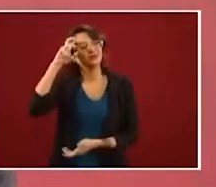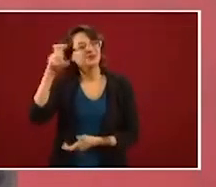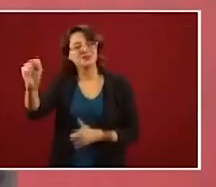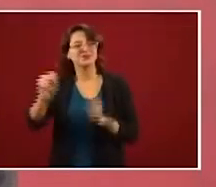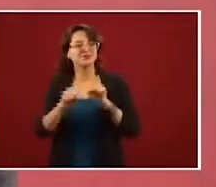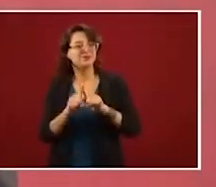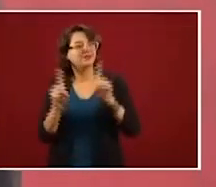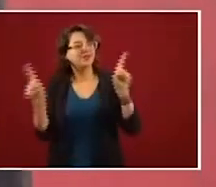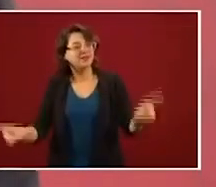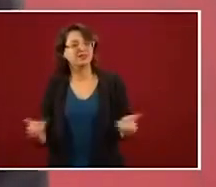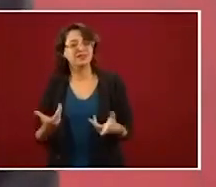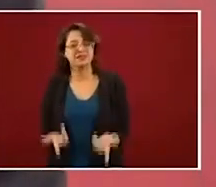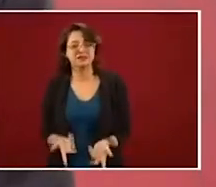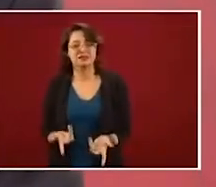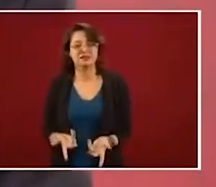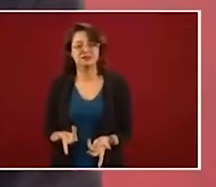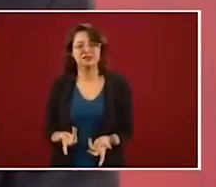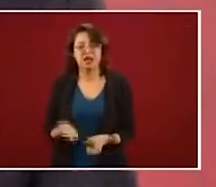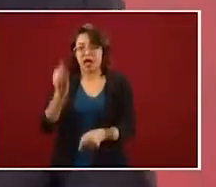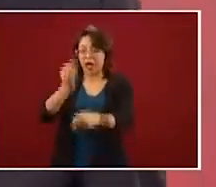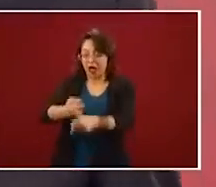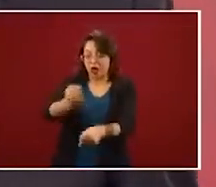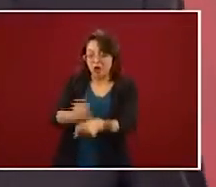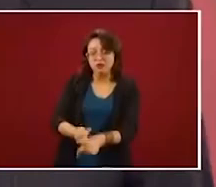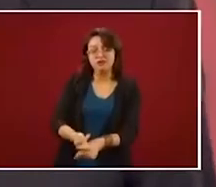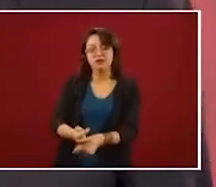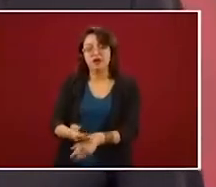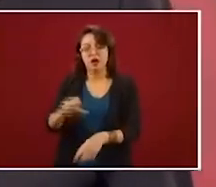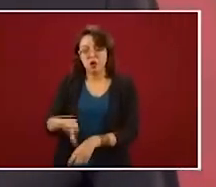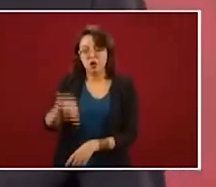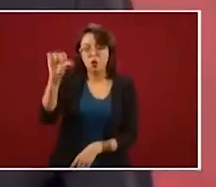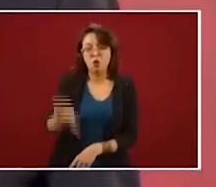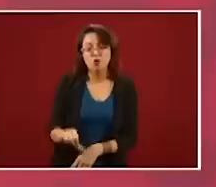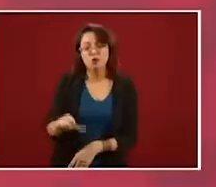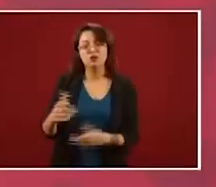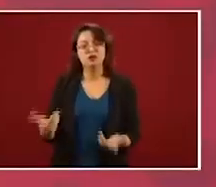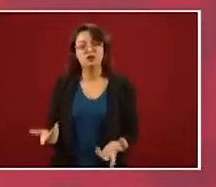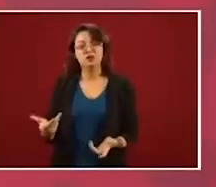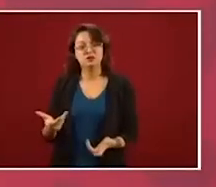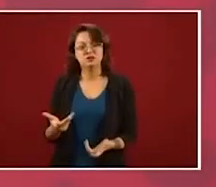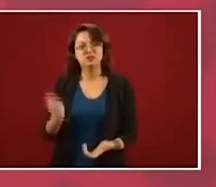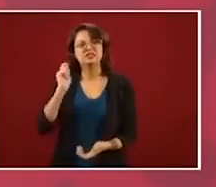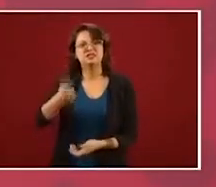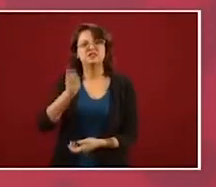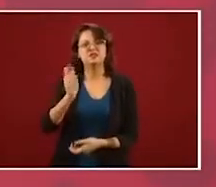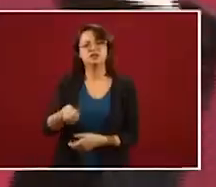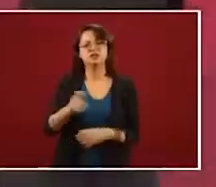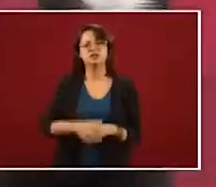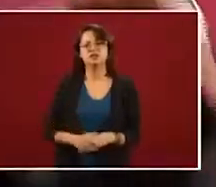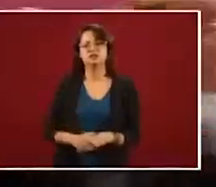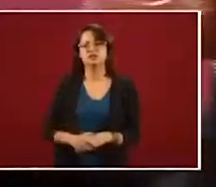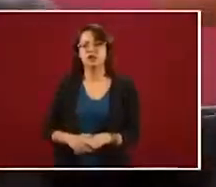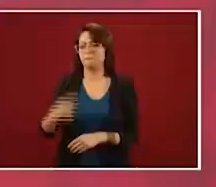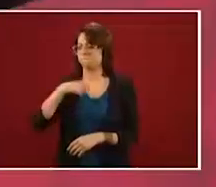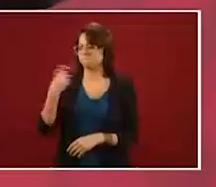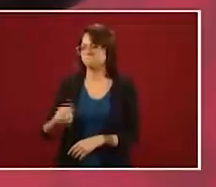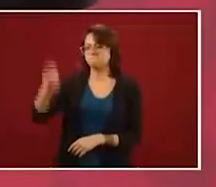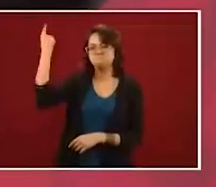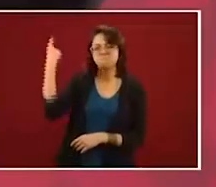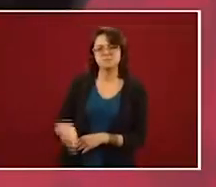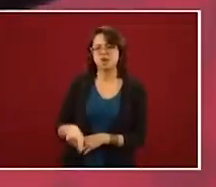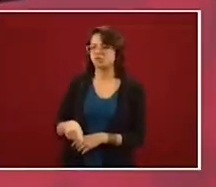distinta. De inmediato, ¿saben qué es para los conservadores? Mandar